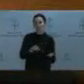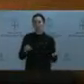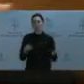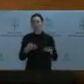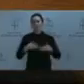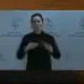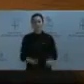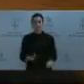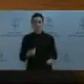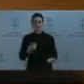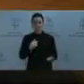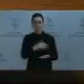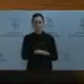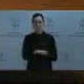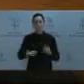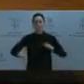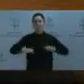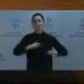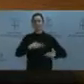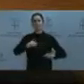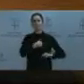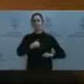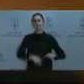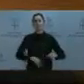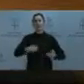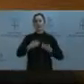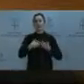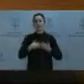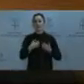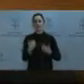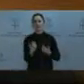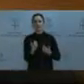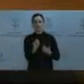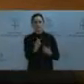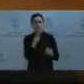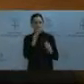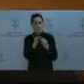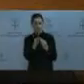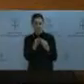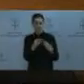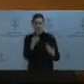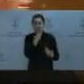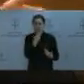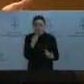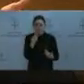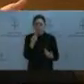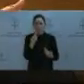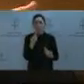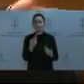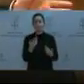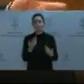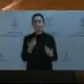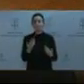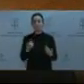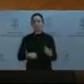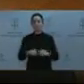Industria, y en eso pues podemos estar de acuerdo, hay un compromiso de este Gobierno para que se cumpla el petitum de su moción.